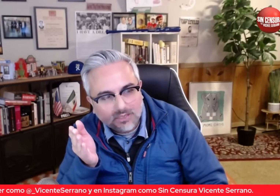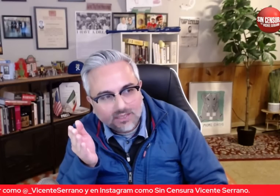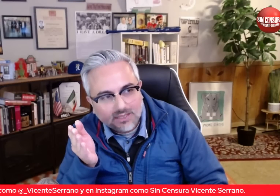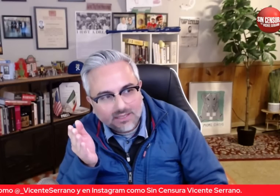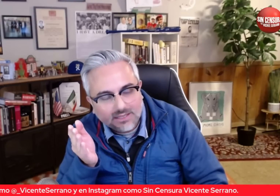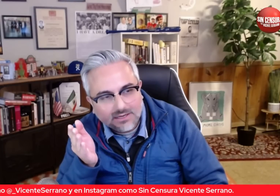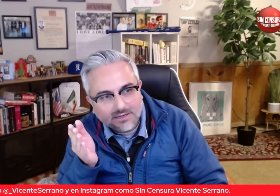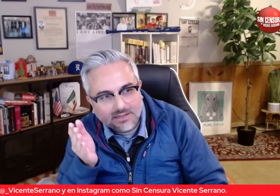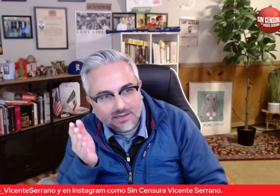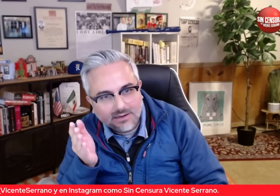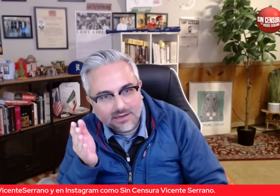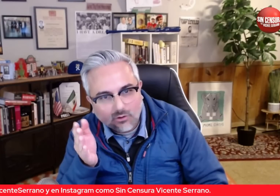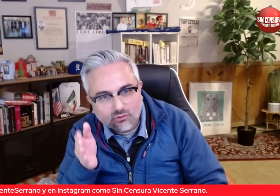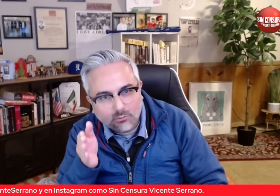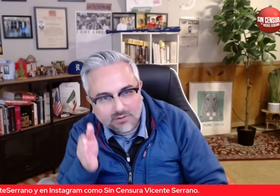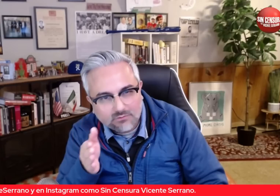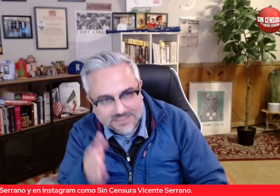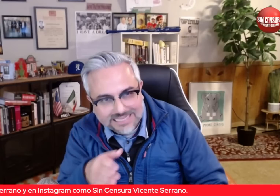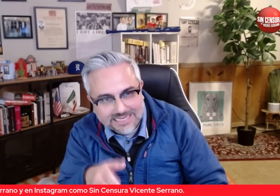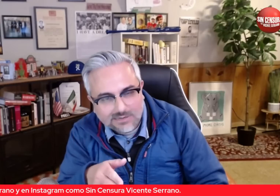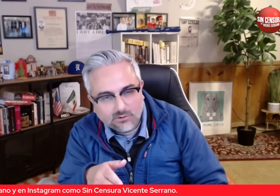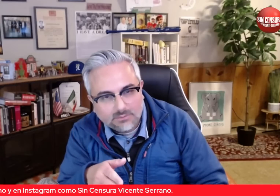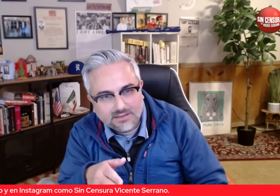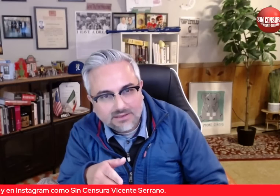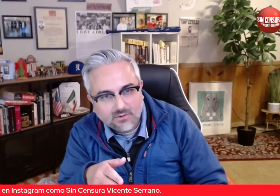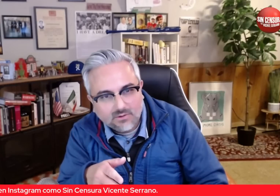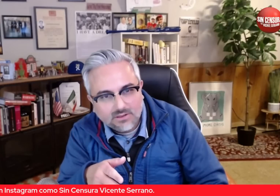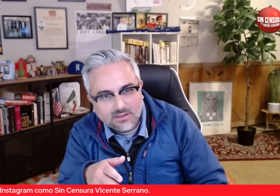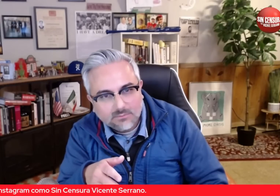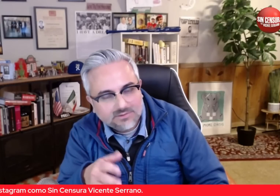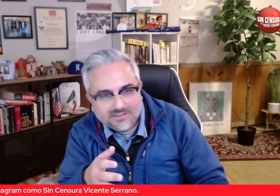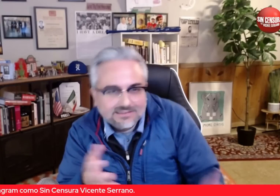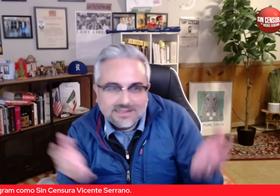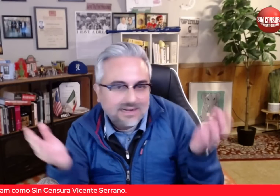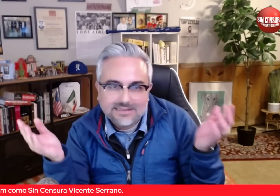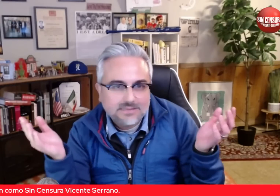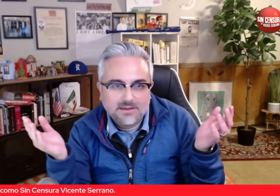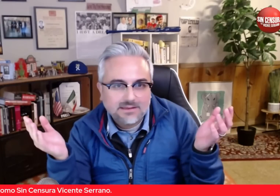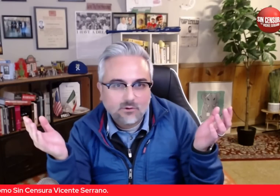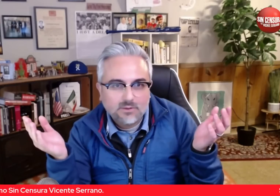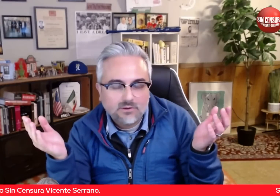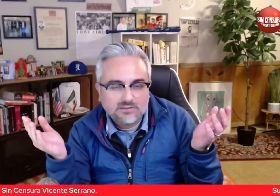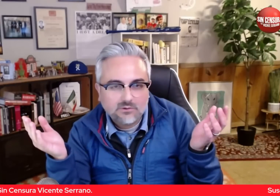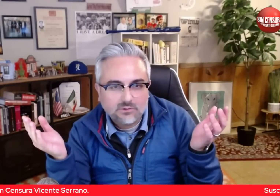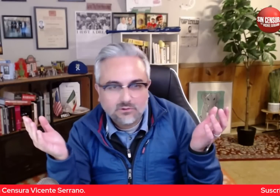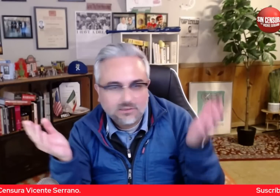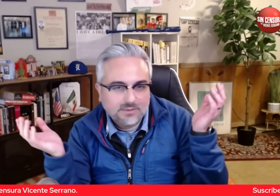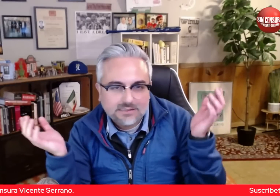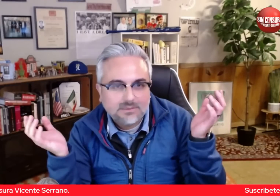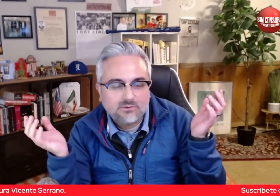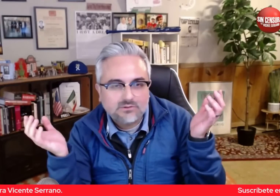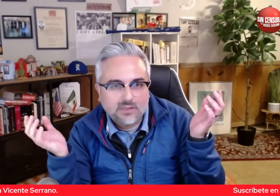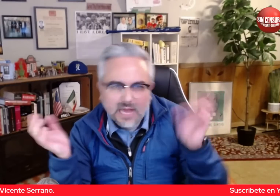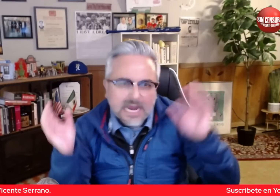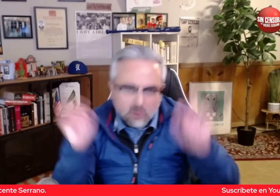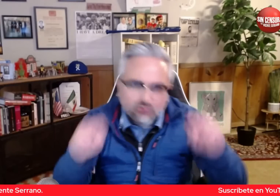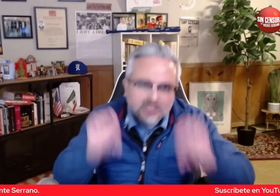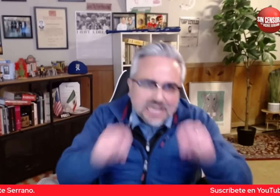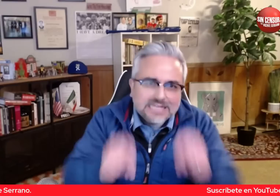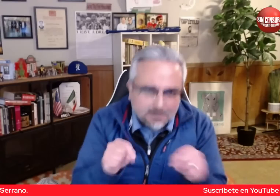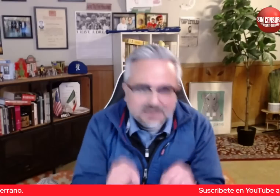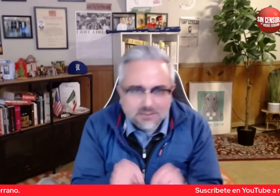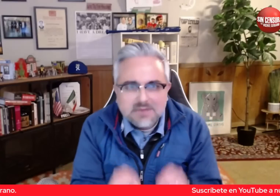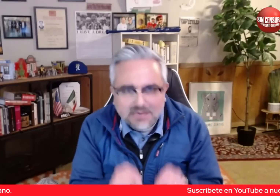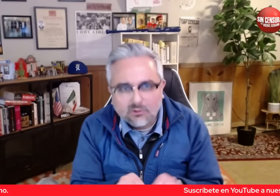sobre el consumo del fentanilo en México, pues es la narrativa del gobierno de Estados Unidos, del Departamento de Estado. No,